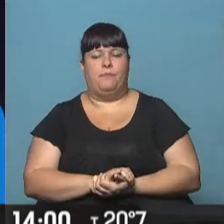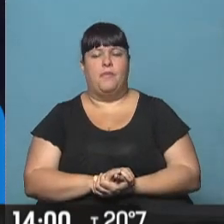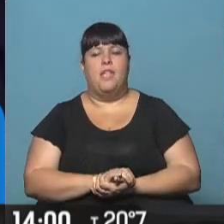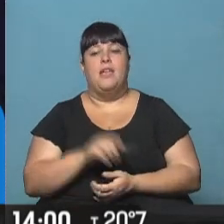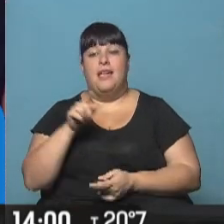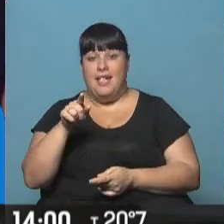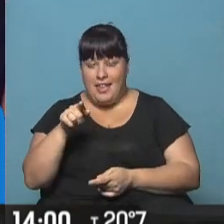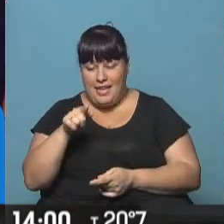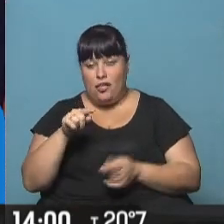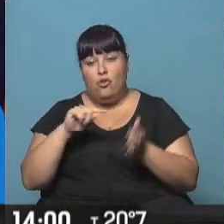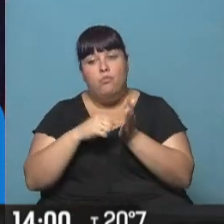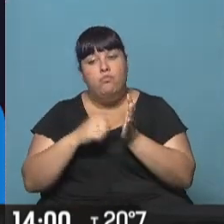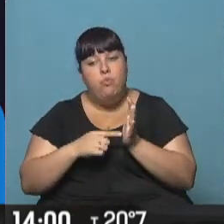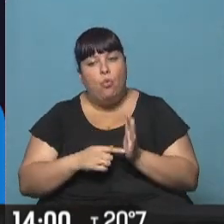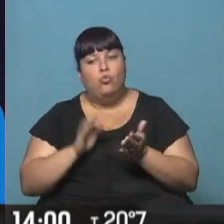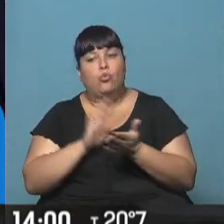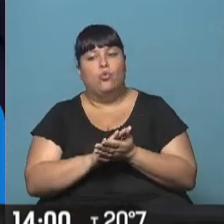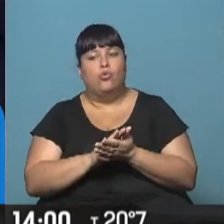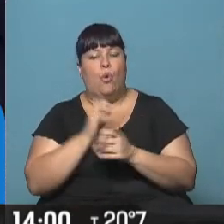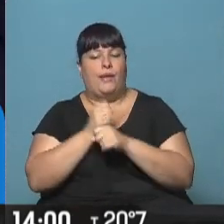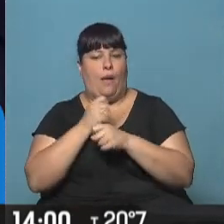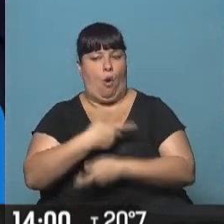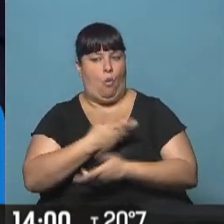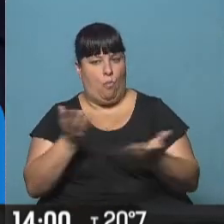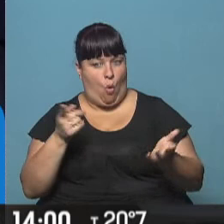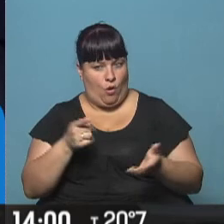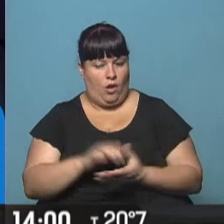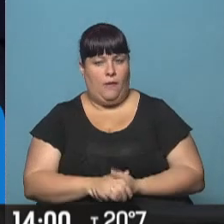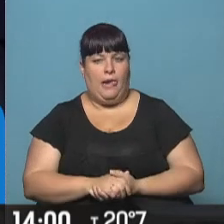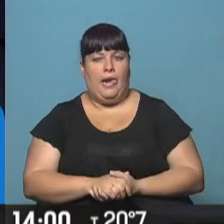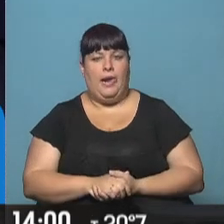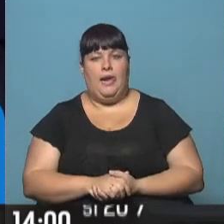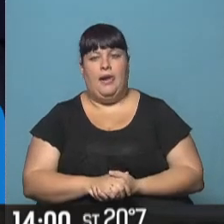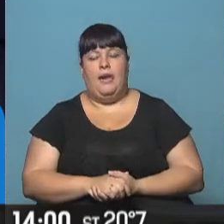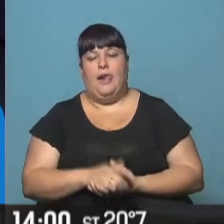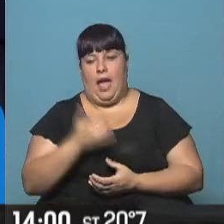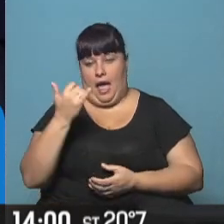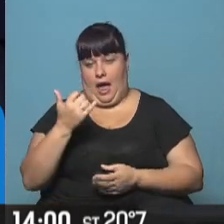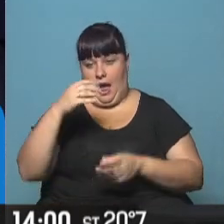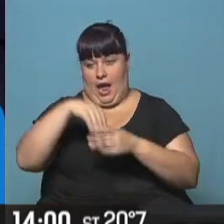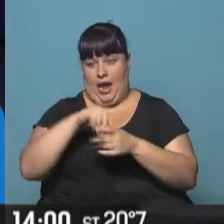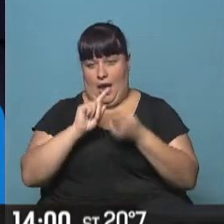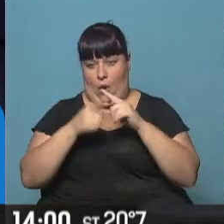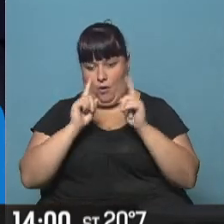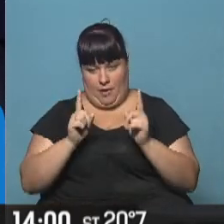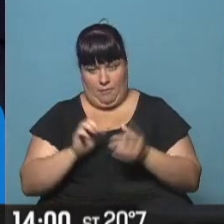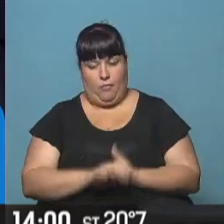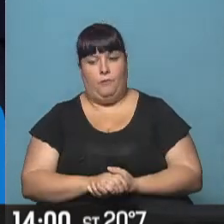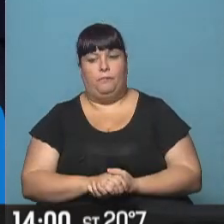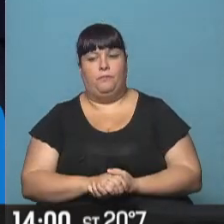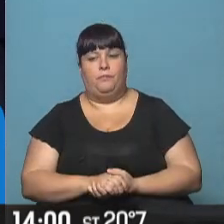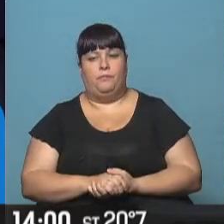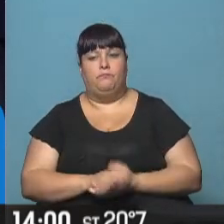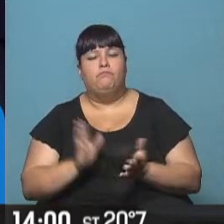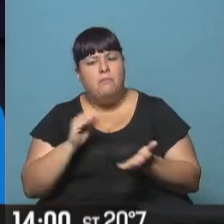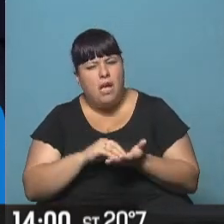Esos son los puntos referidos al empleo público que se encuentran dentro del acuerdo. No